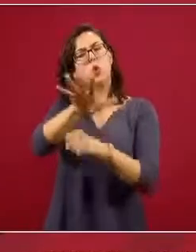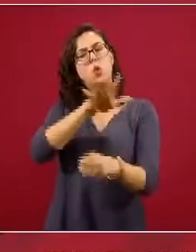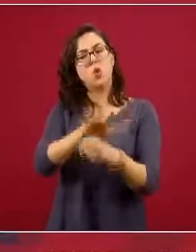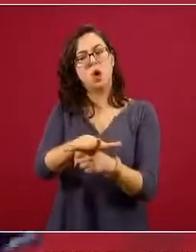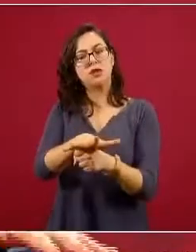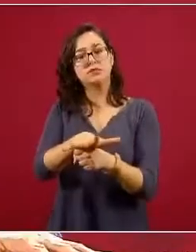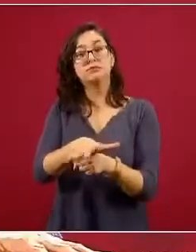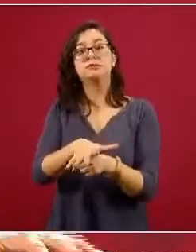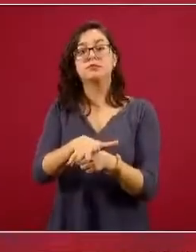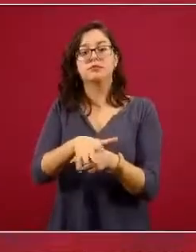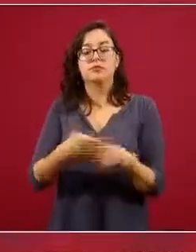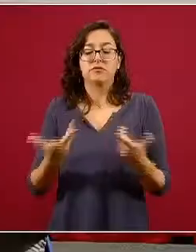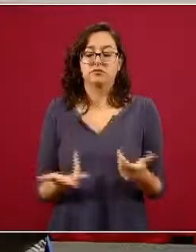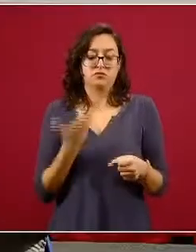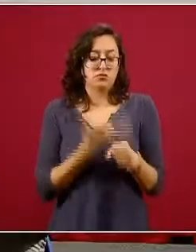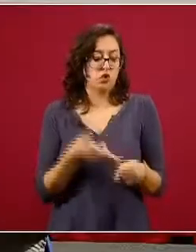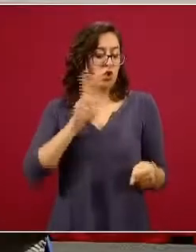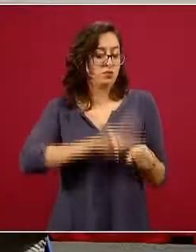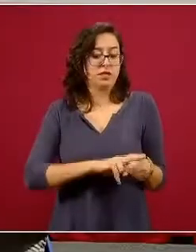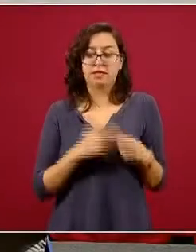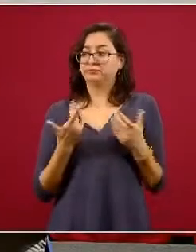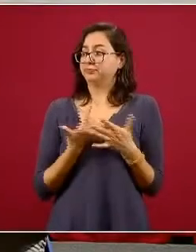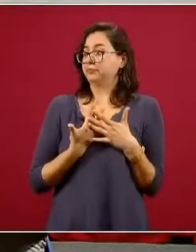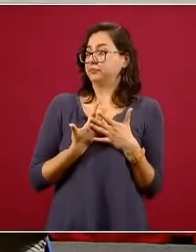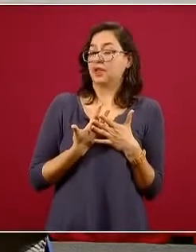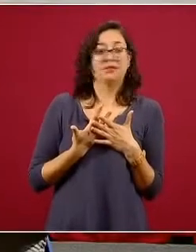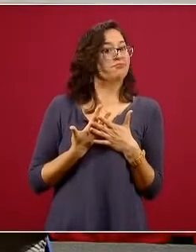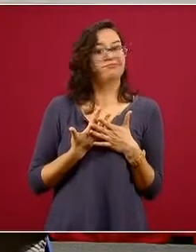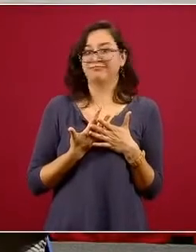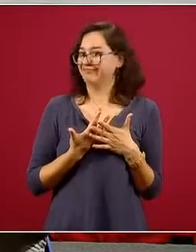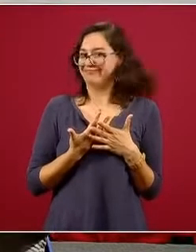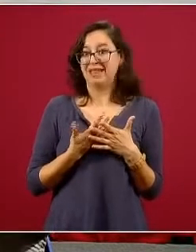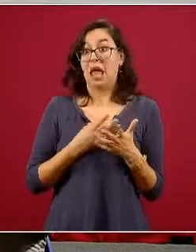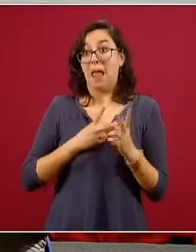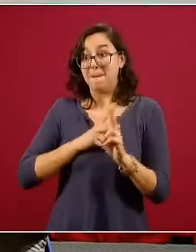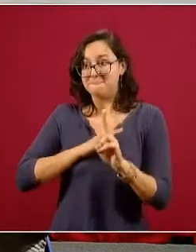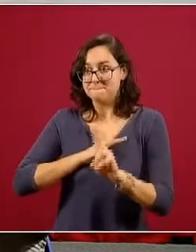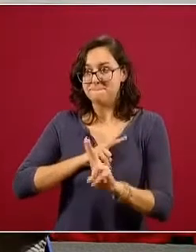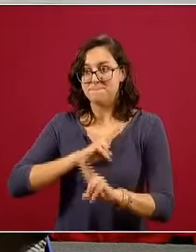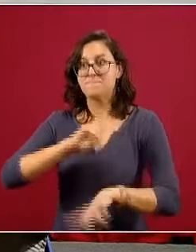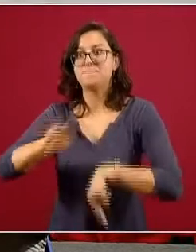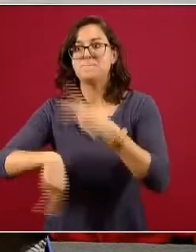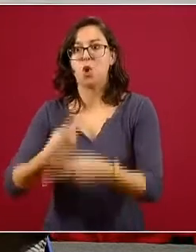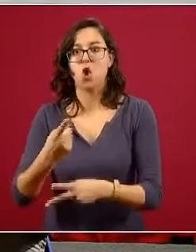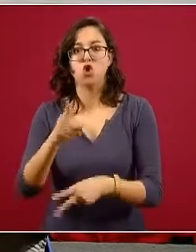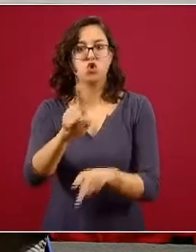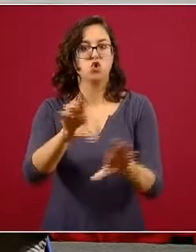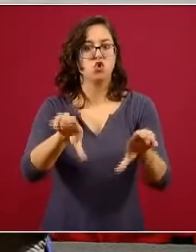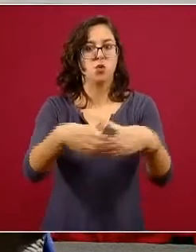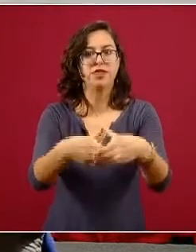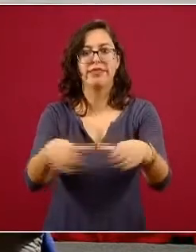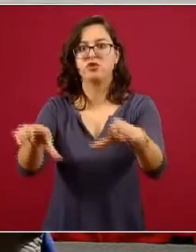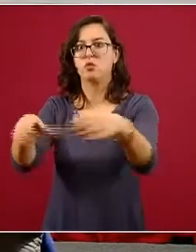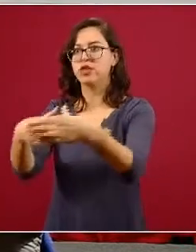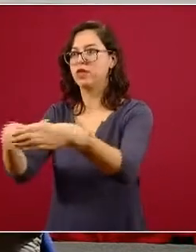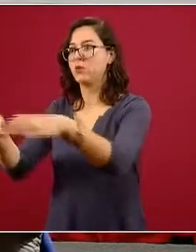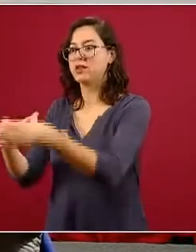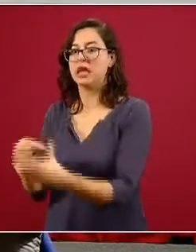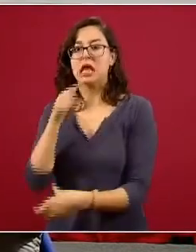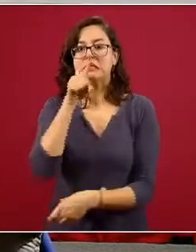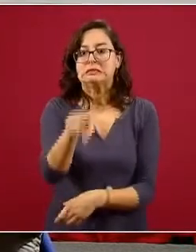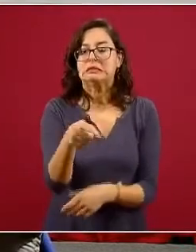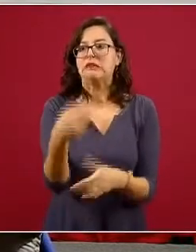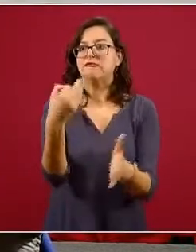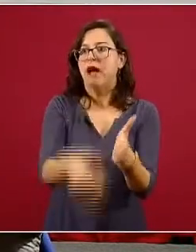bajar hasta el territorio, donde están las comunidades y enfrentan necesidades, barreras de acceso a los servicios,